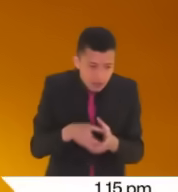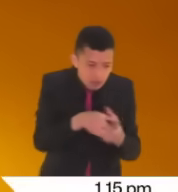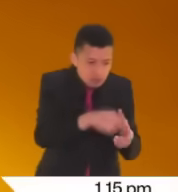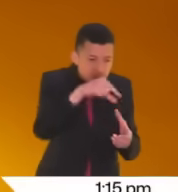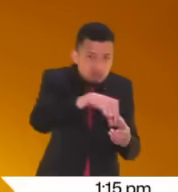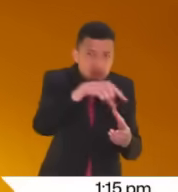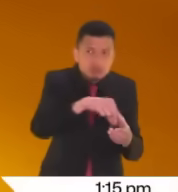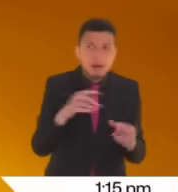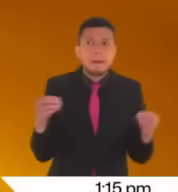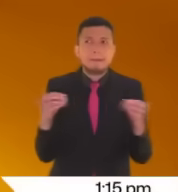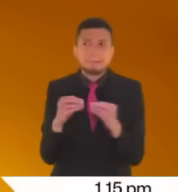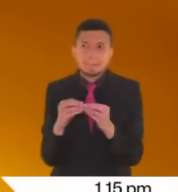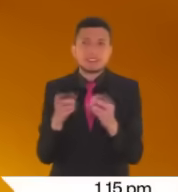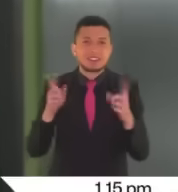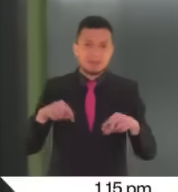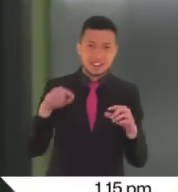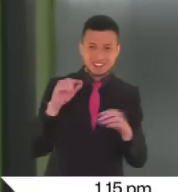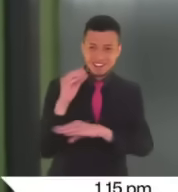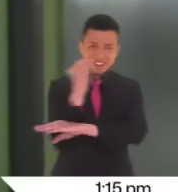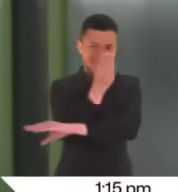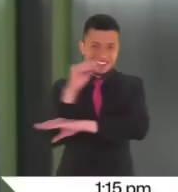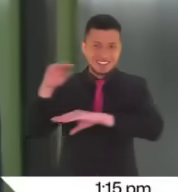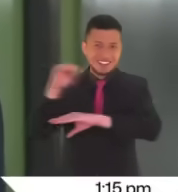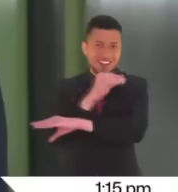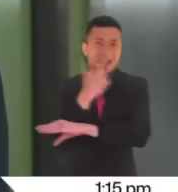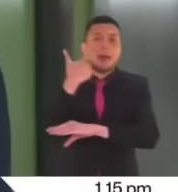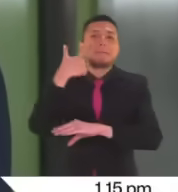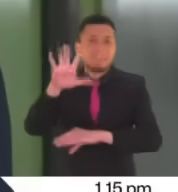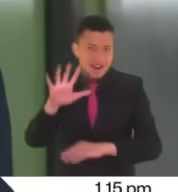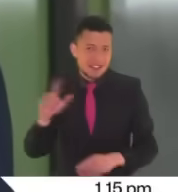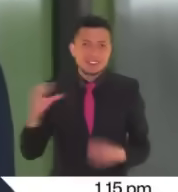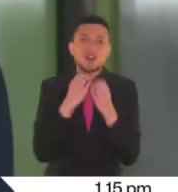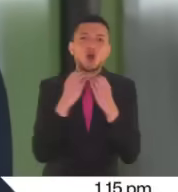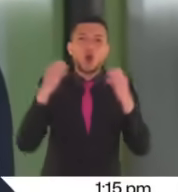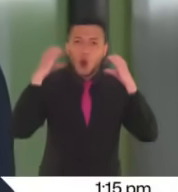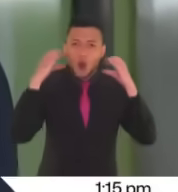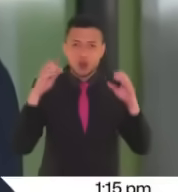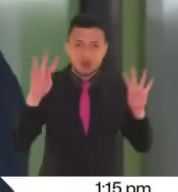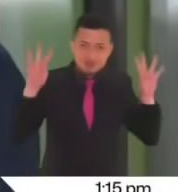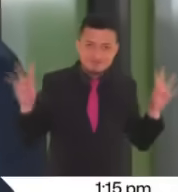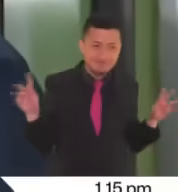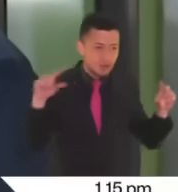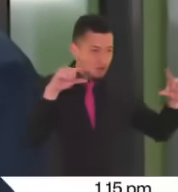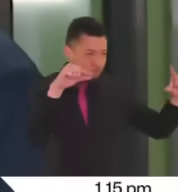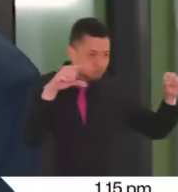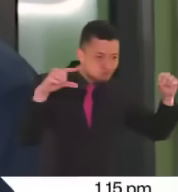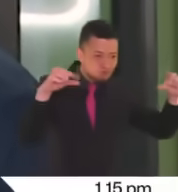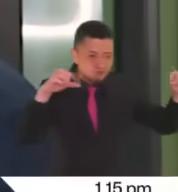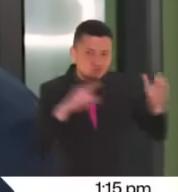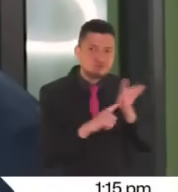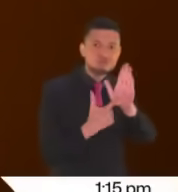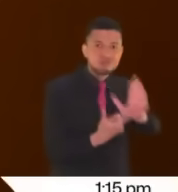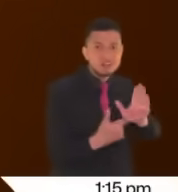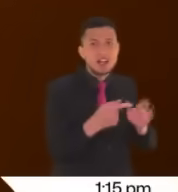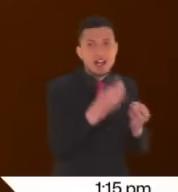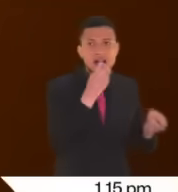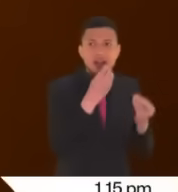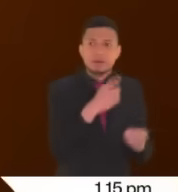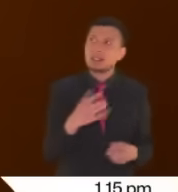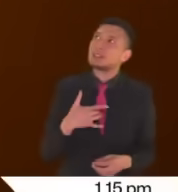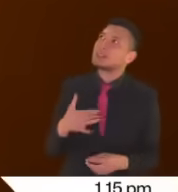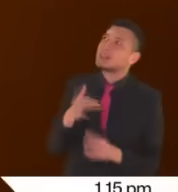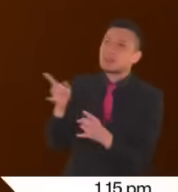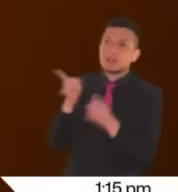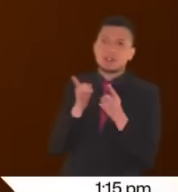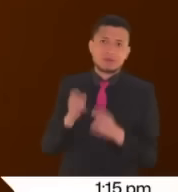que simulan un macho y una hembra de cóndor andino adultos. Es importante para que no asocie al ser humano como fuente de alimento. En